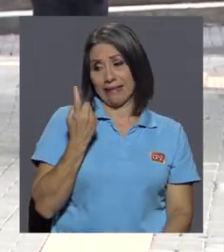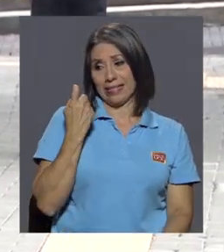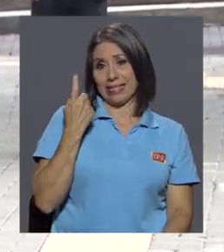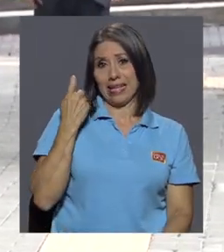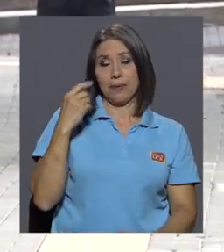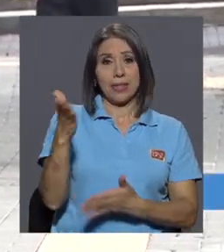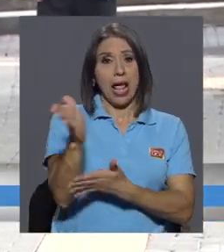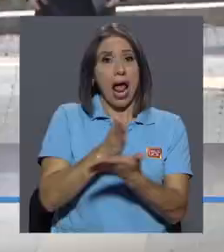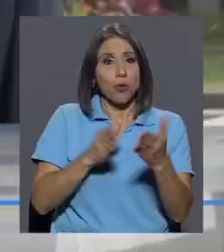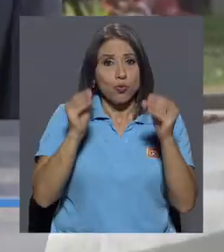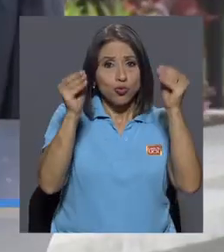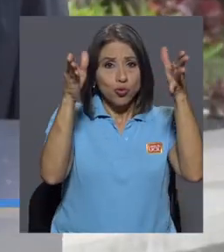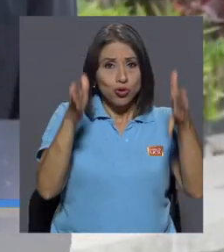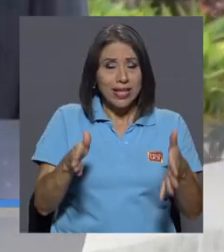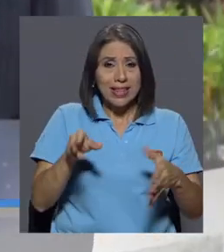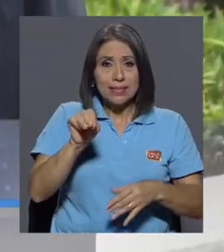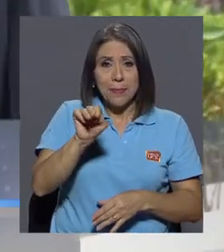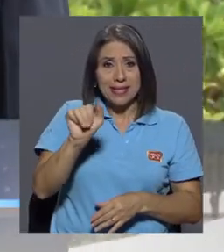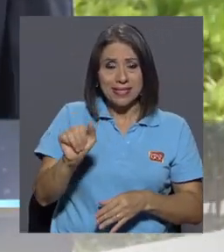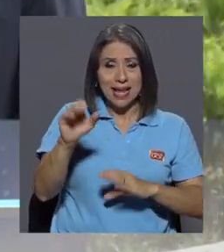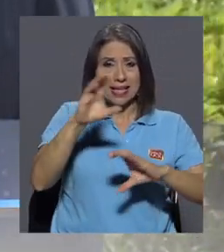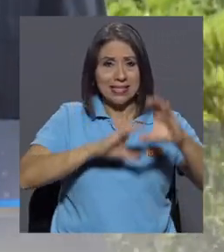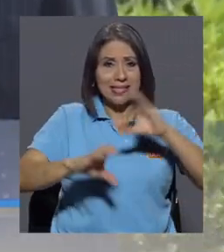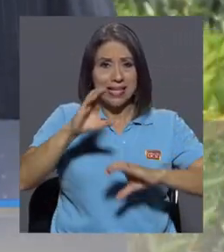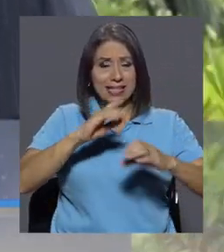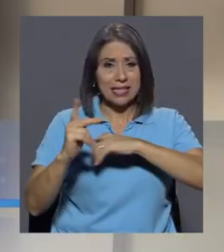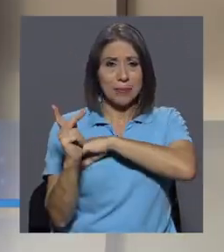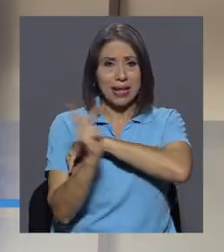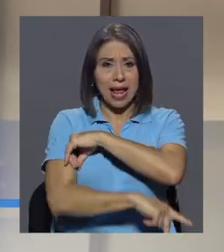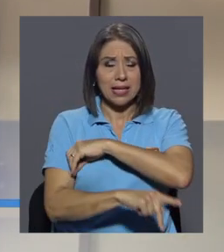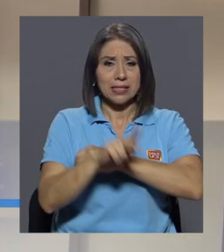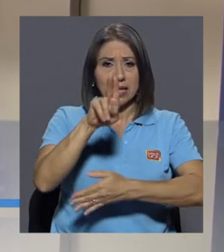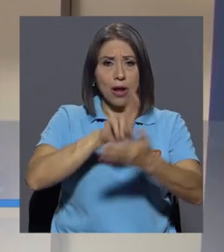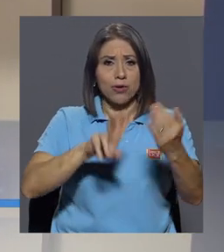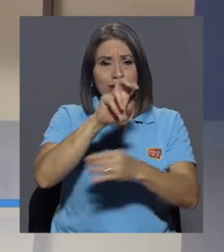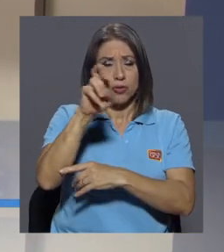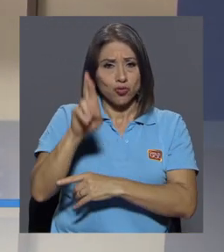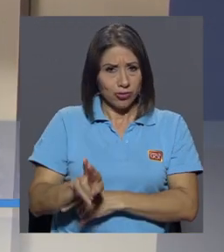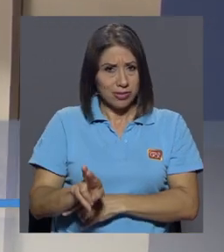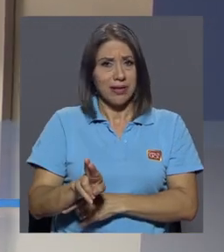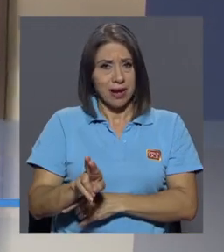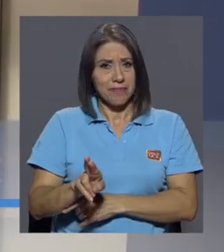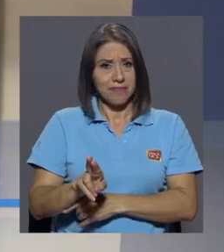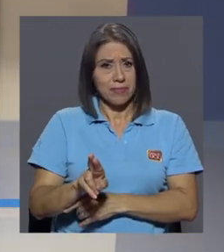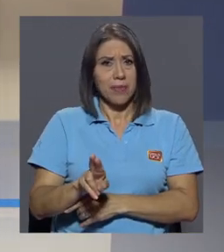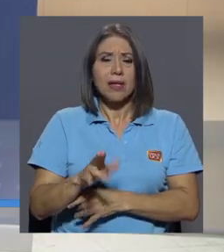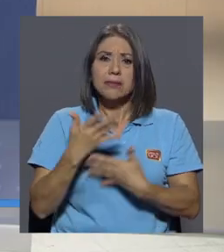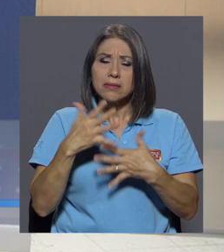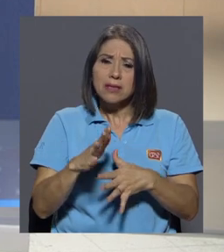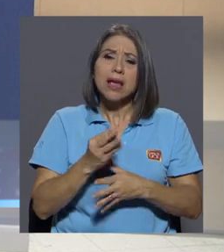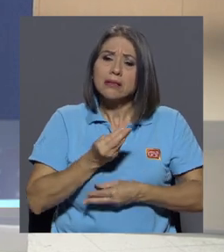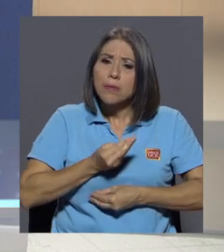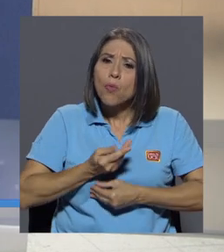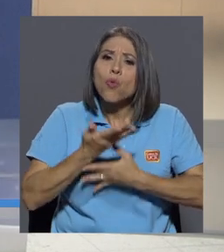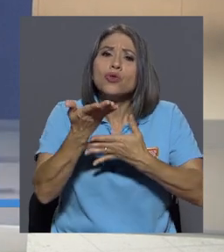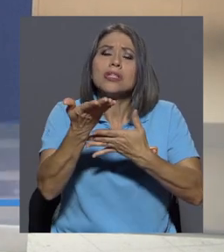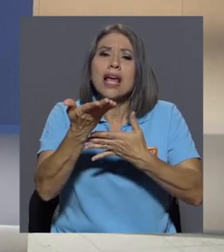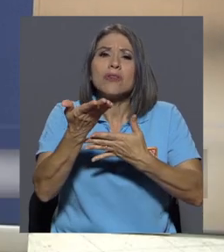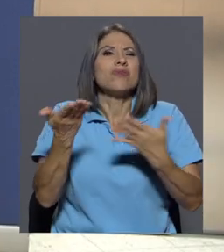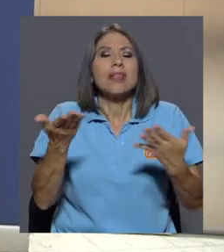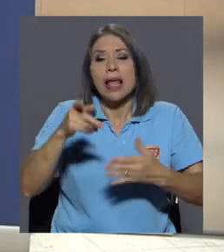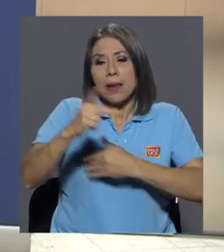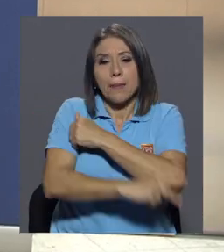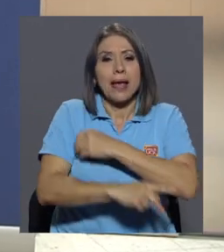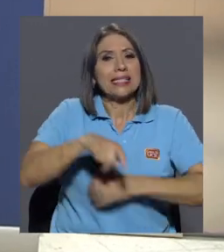Recientemente, algunos docentes de la Maestría en Ciencias Penales de la Universidad de Costa Rica se pronunciaron ante la necesidad del país